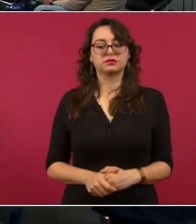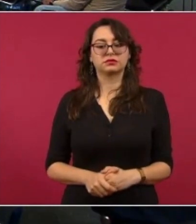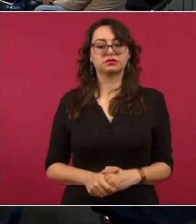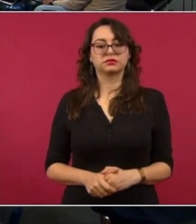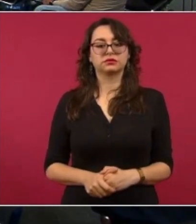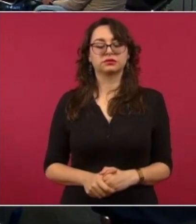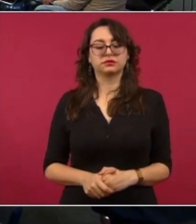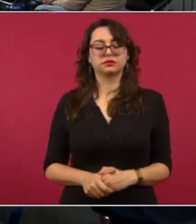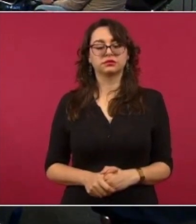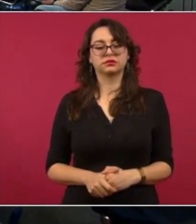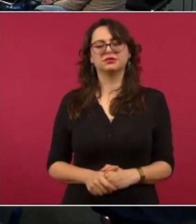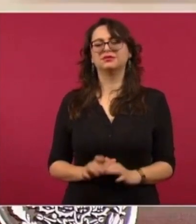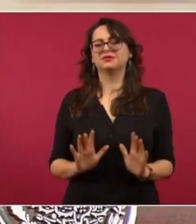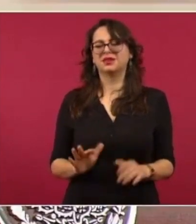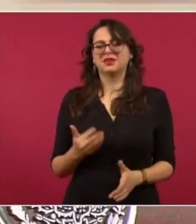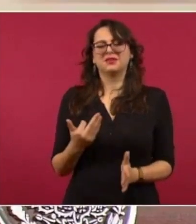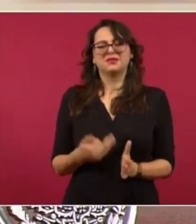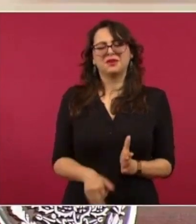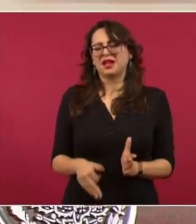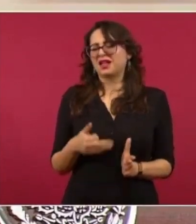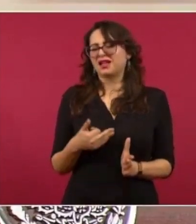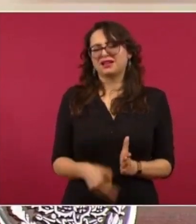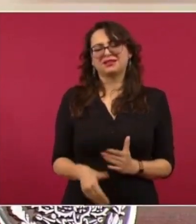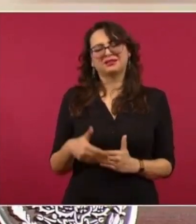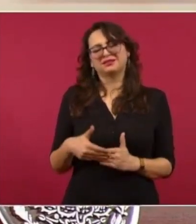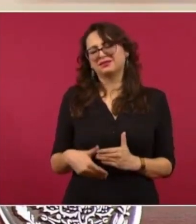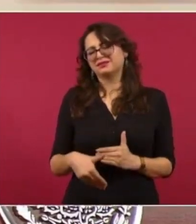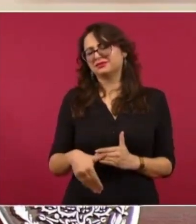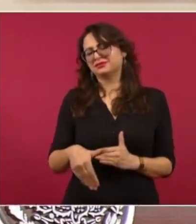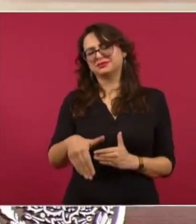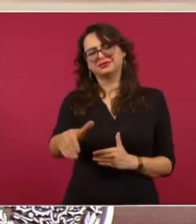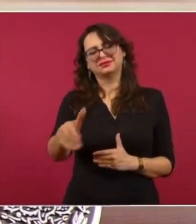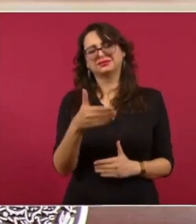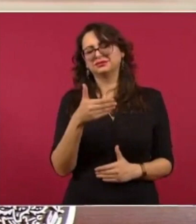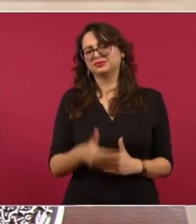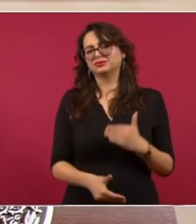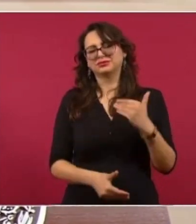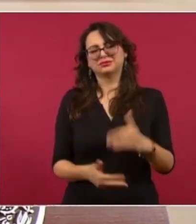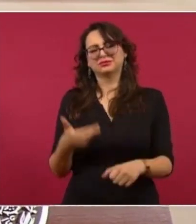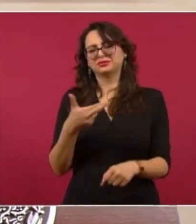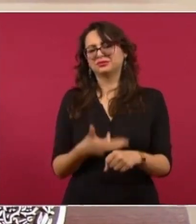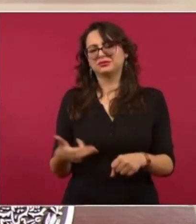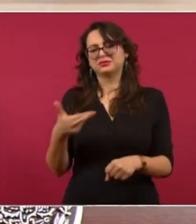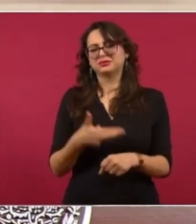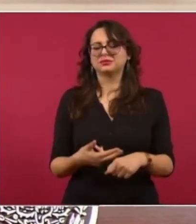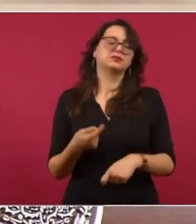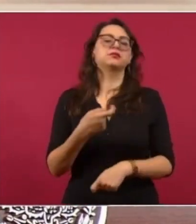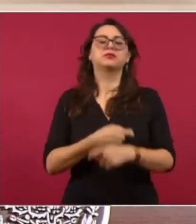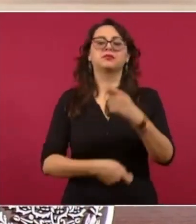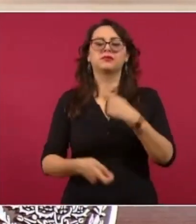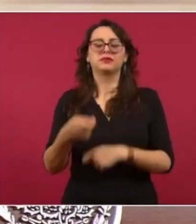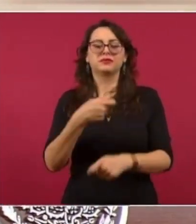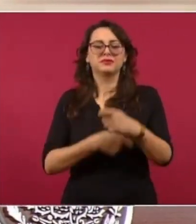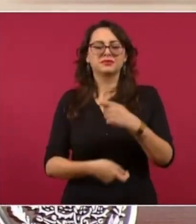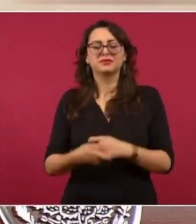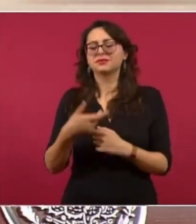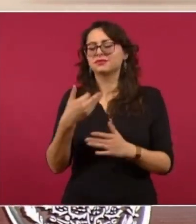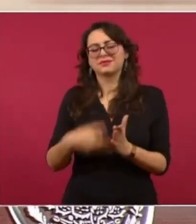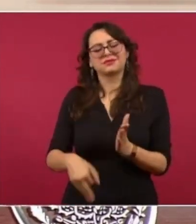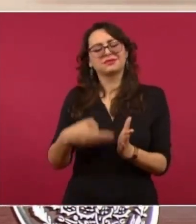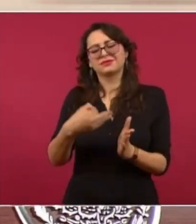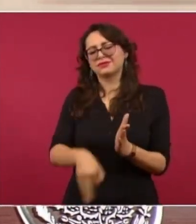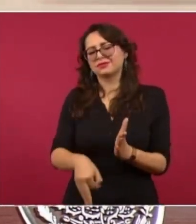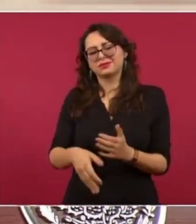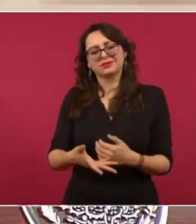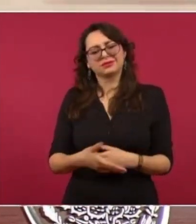Es que hay que, falta todavía ver cómo va a ser el procedimiento. Están ahora en Washington. Está